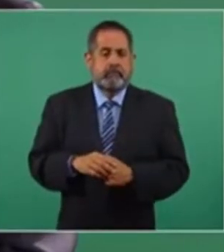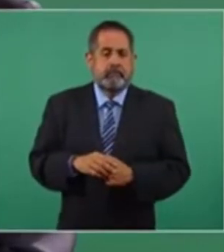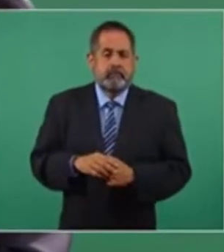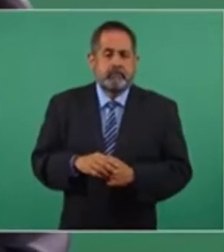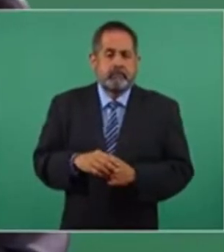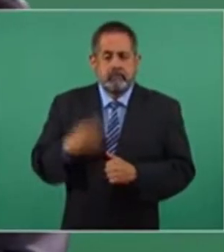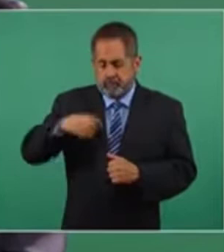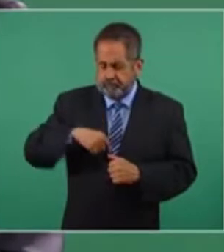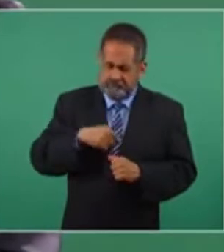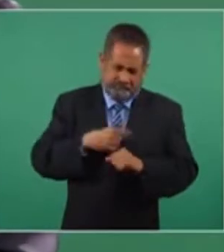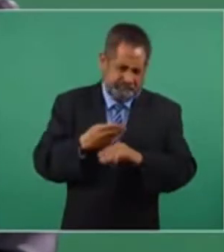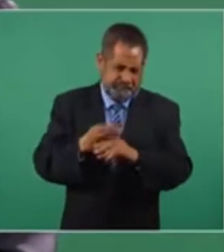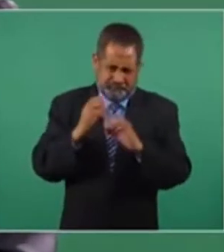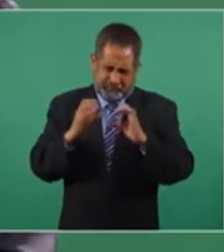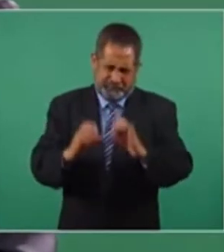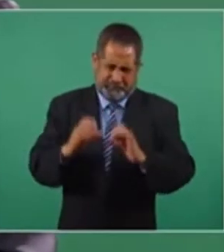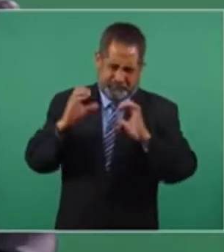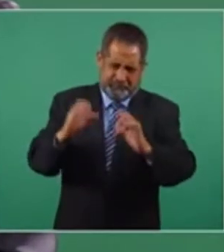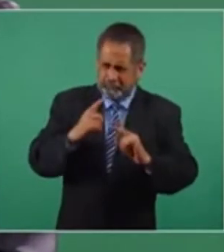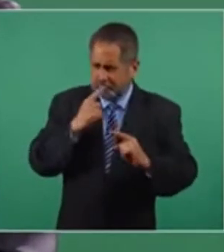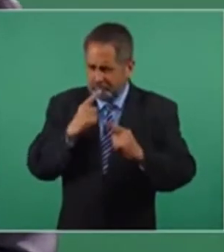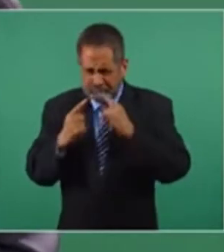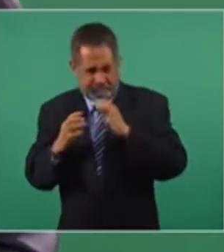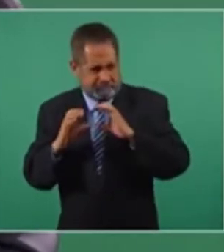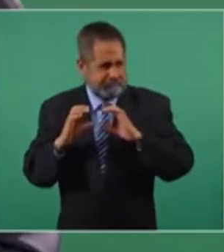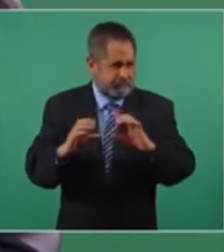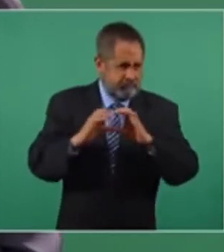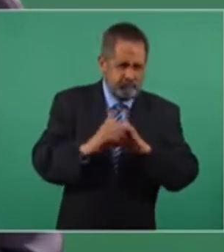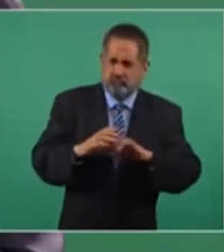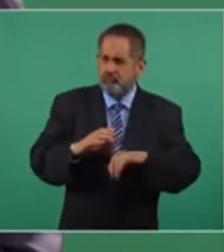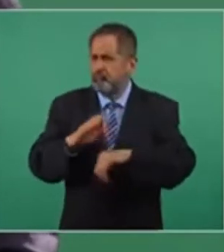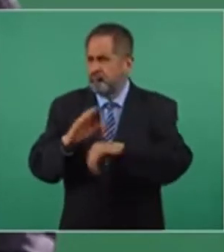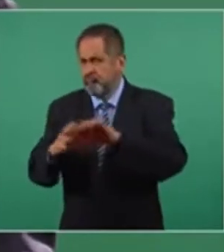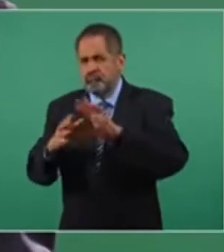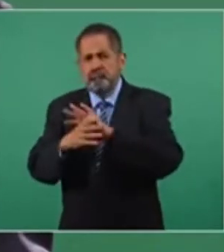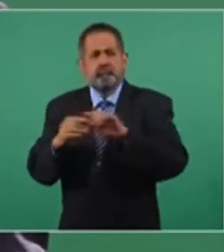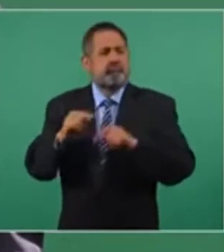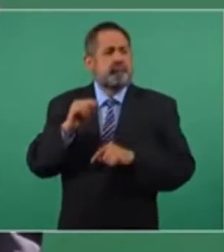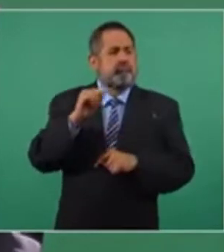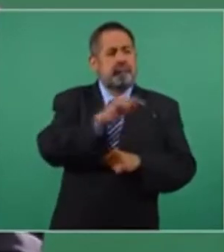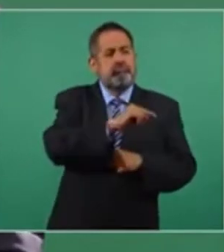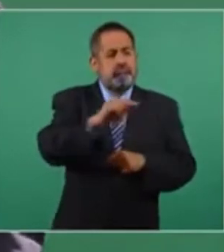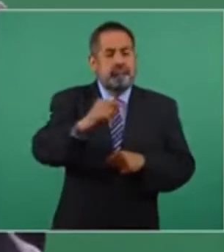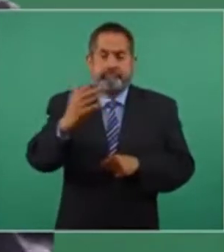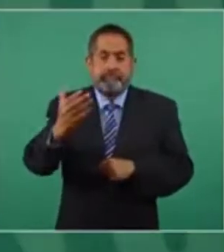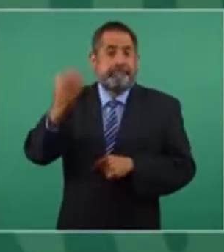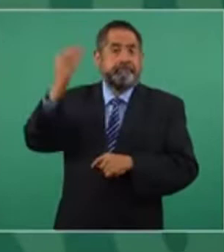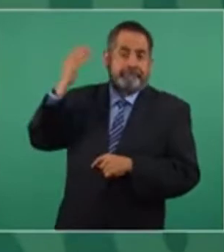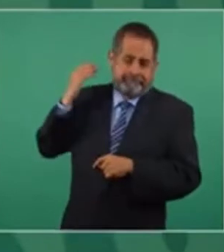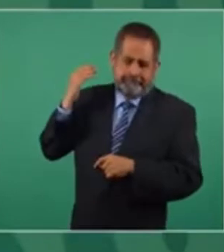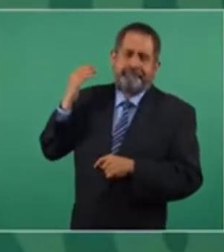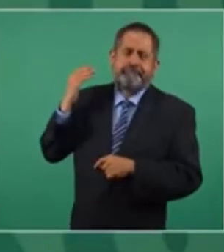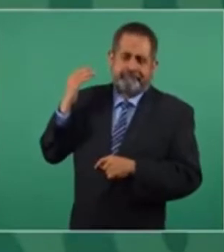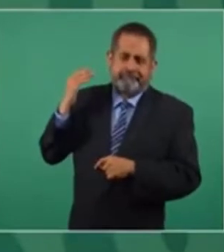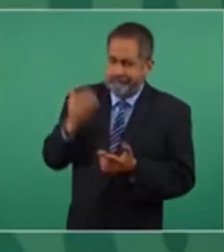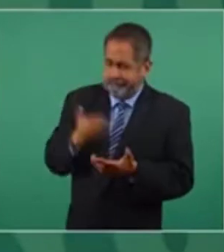hemos sido cuidadosos de hablar de lo que sucedía antes.